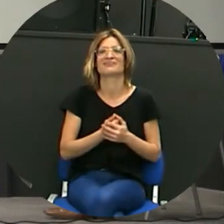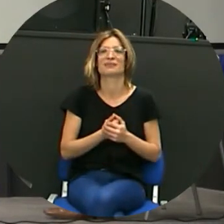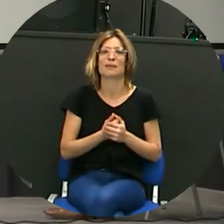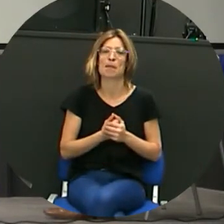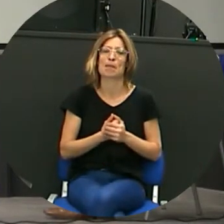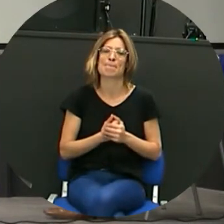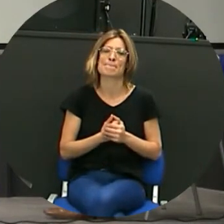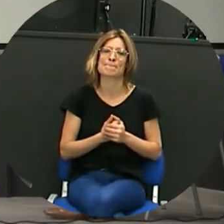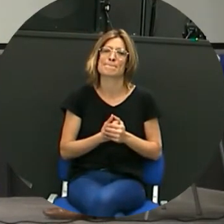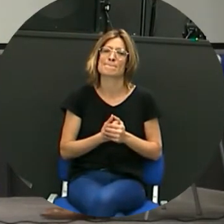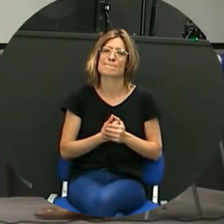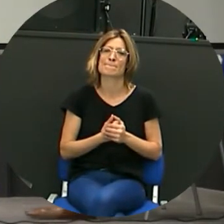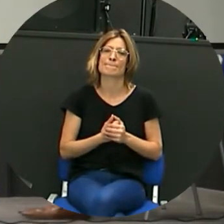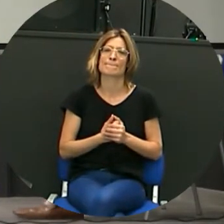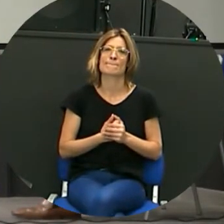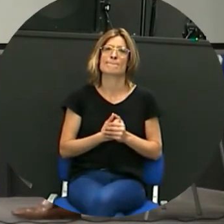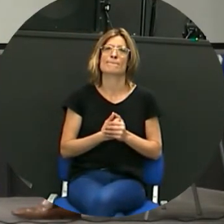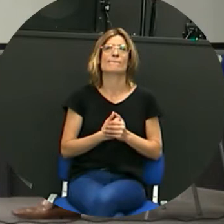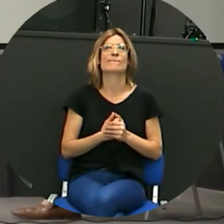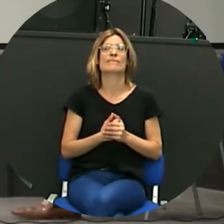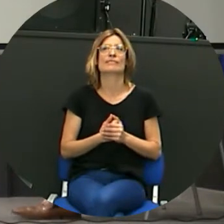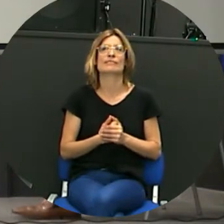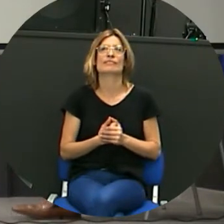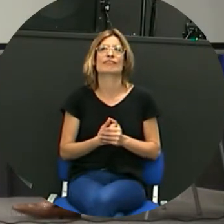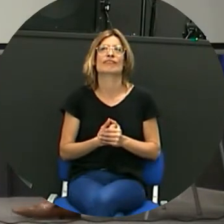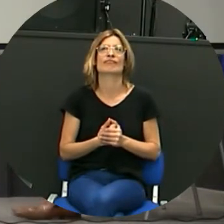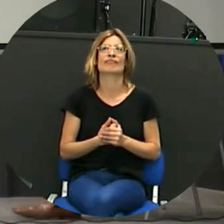Y te estamos agradecidos.